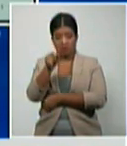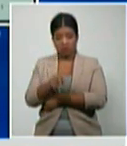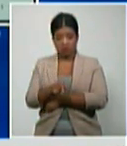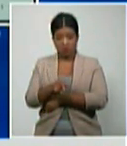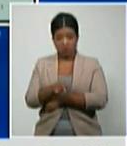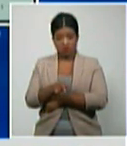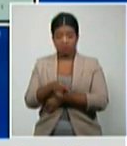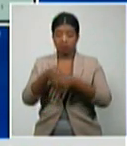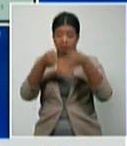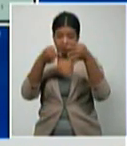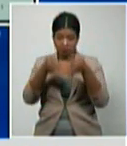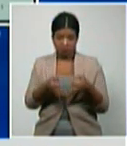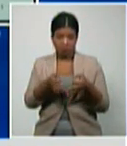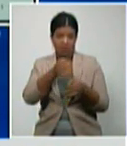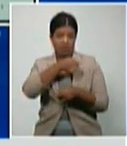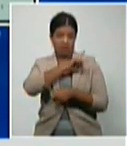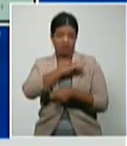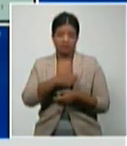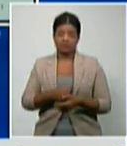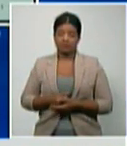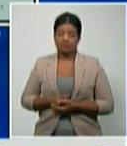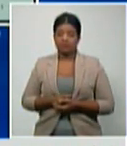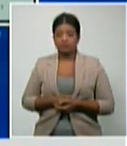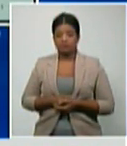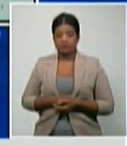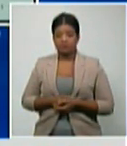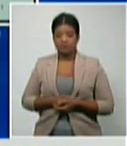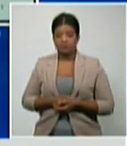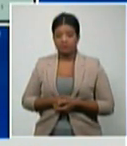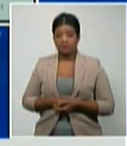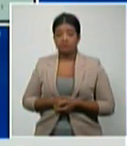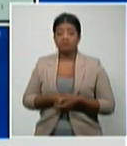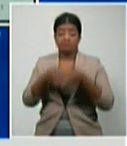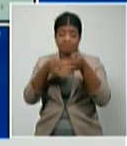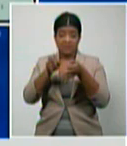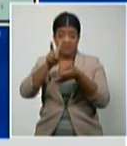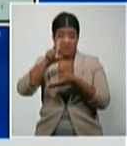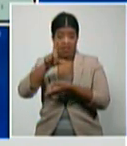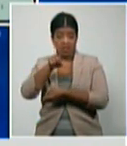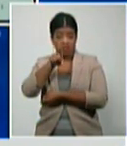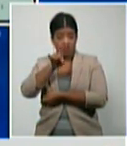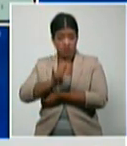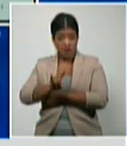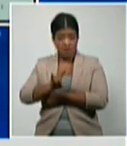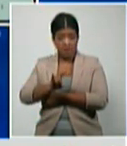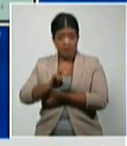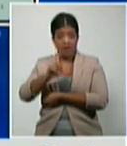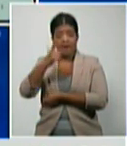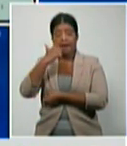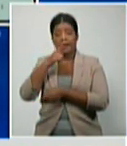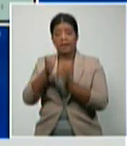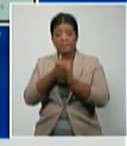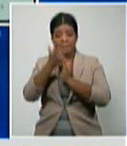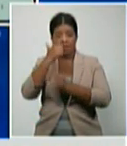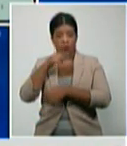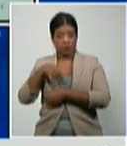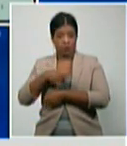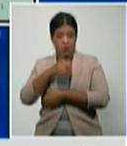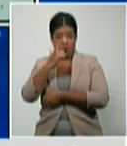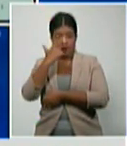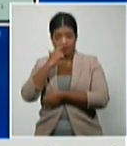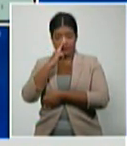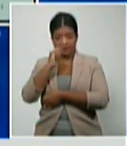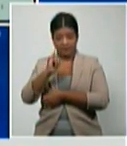en el día de ayer. De Santa Clara 19, Camajuaní 3, Placeta 3,